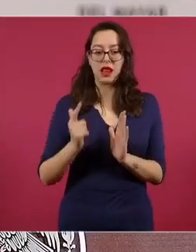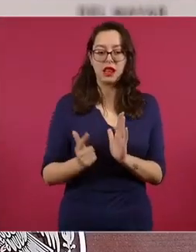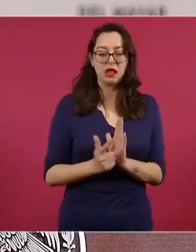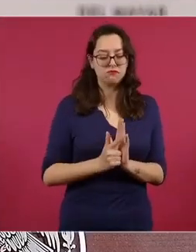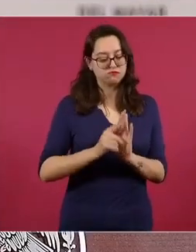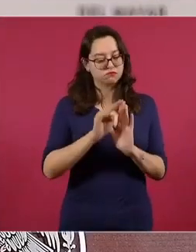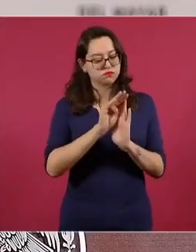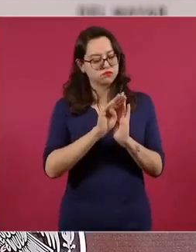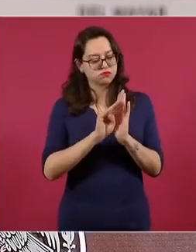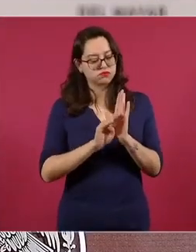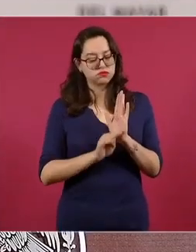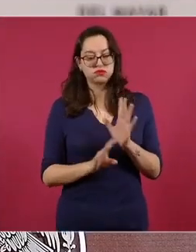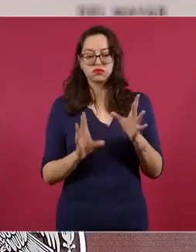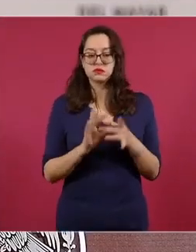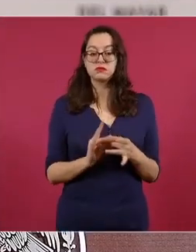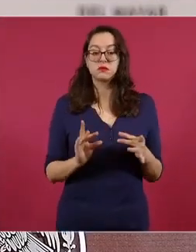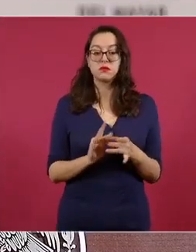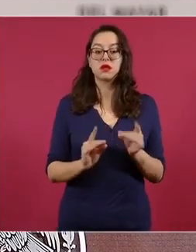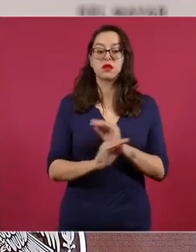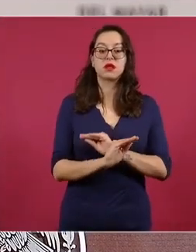preciso,